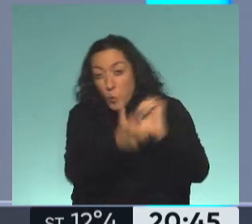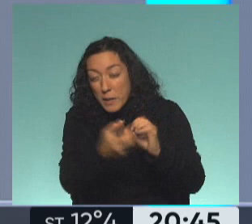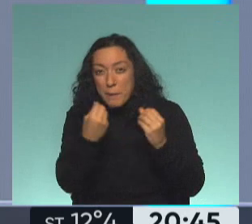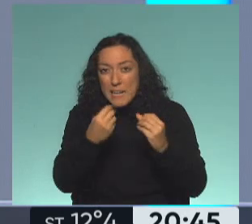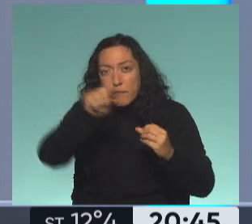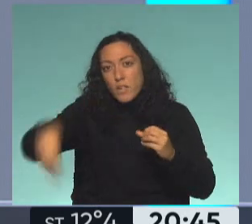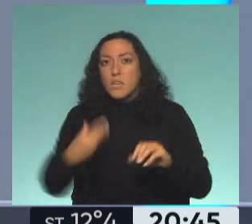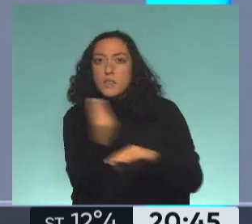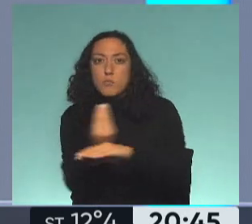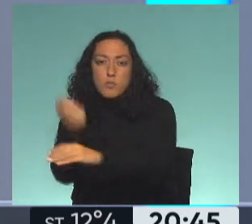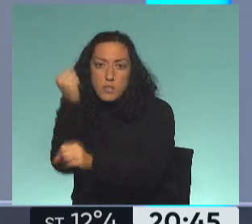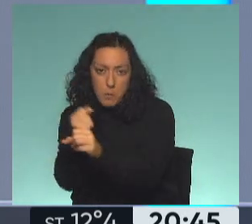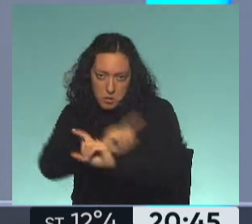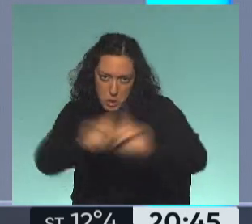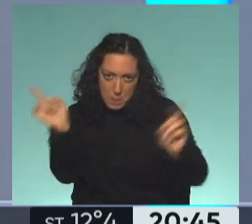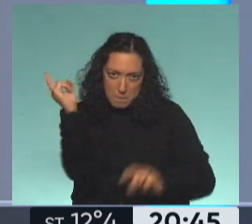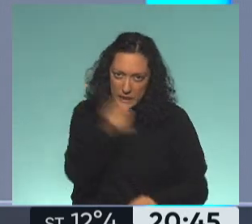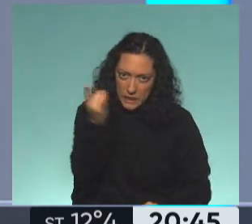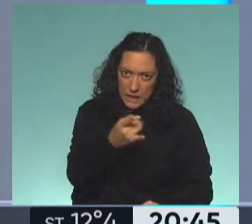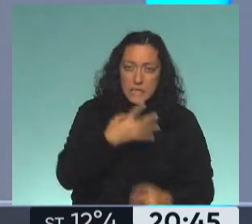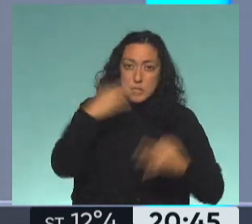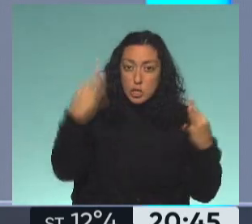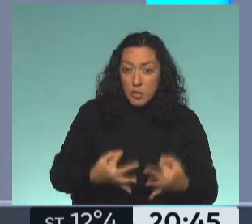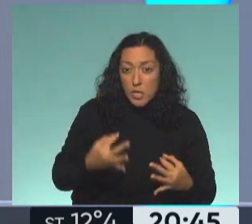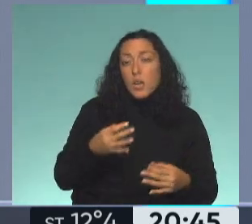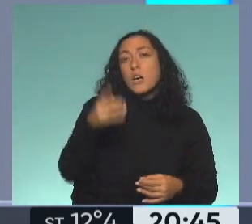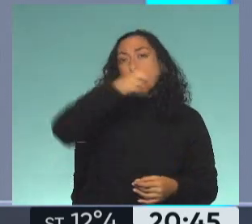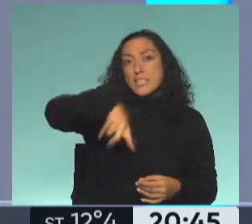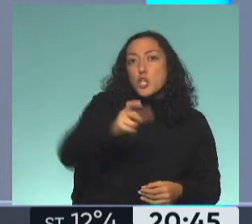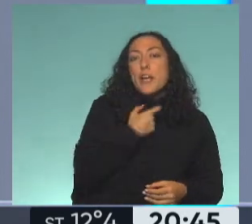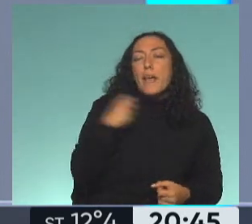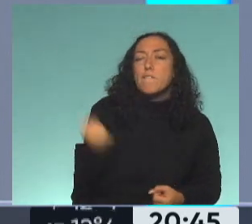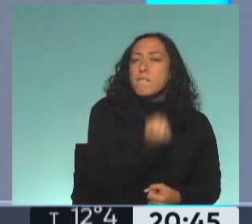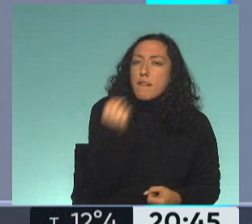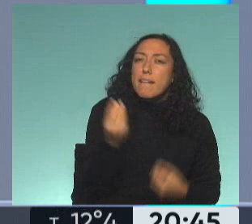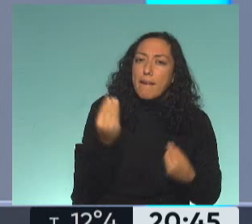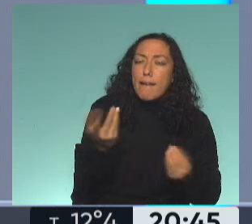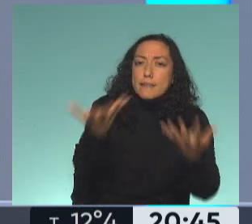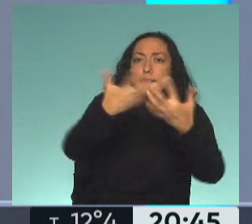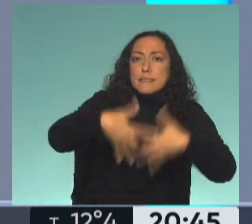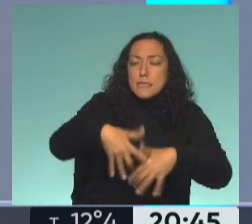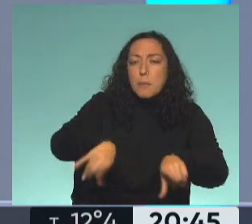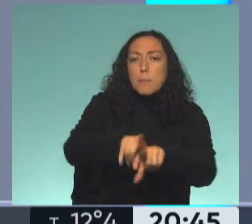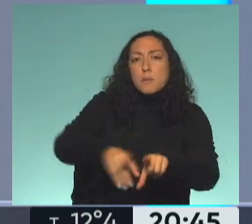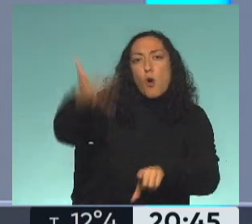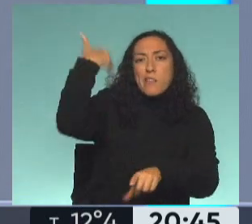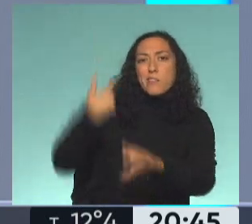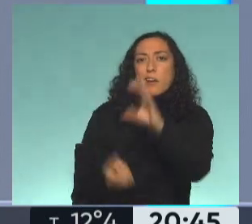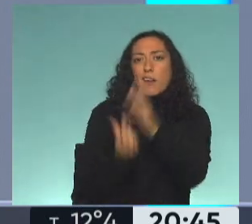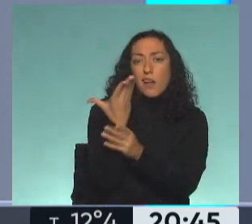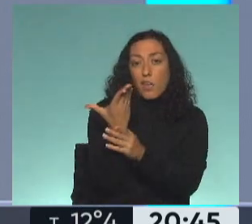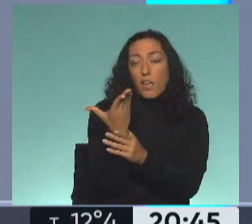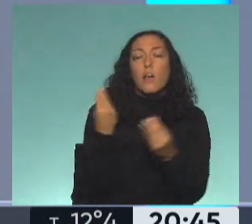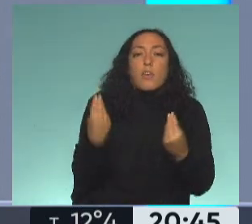generar trabajo. Es simplemente, la verdad, lo que ellos aspiran es a un sistema como el que han generado,